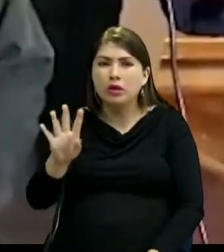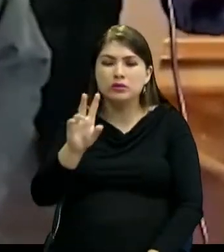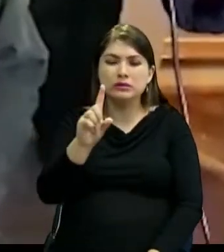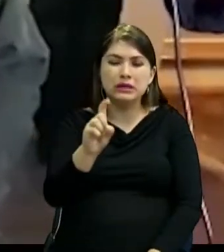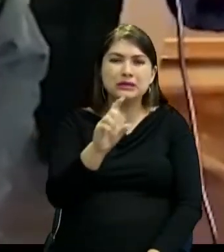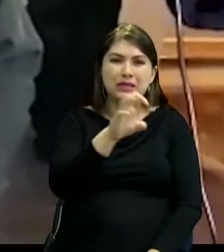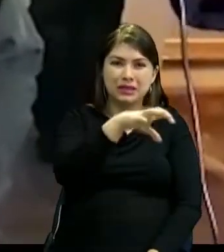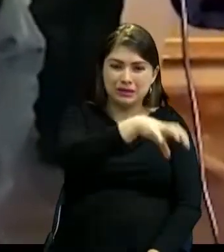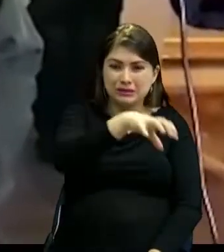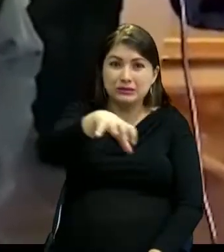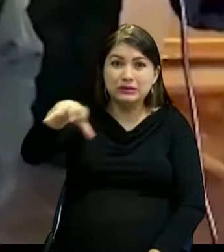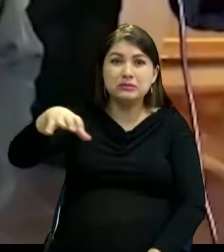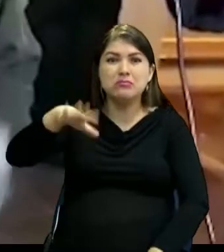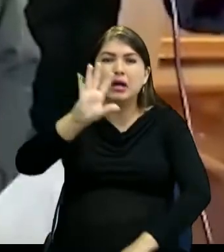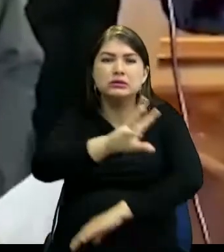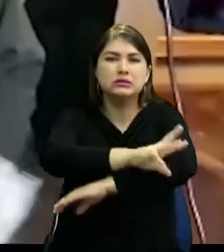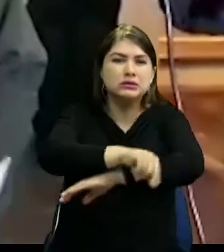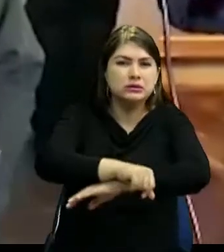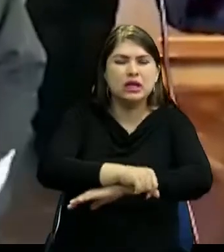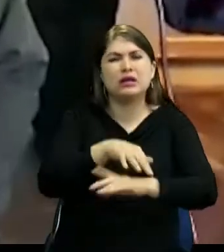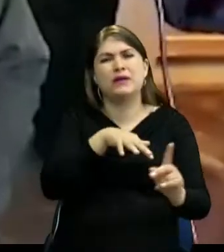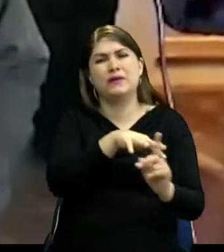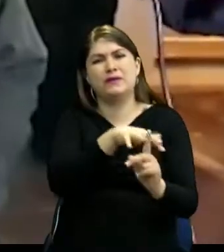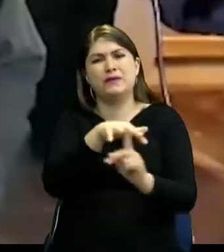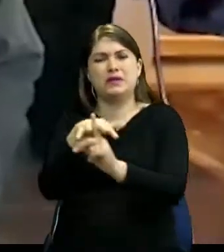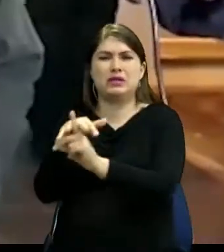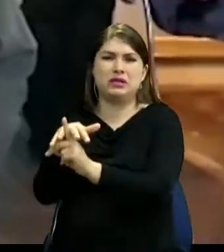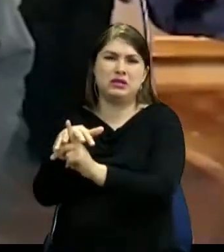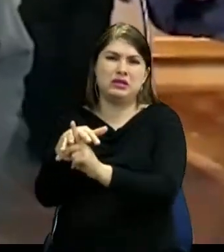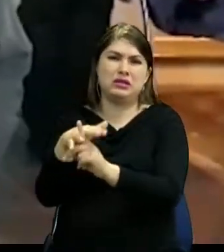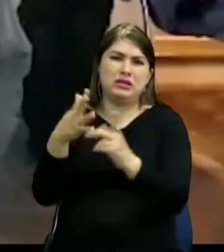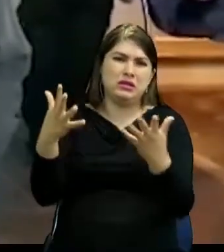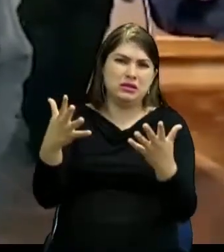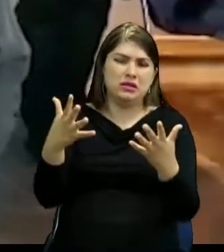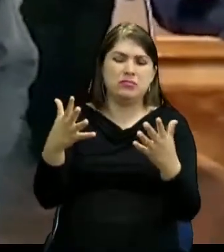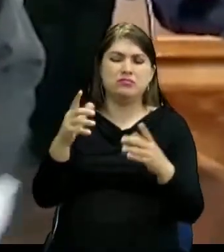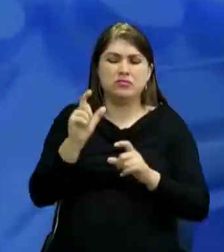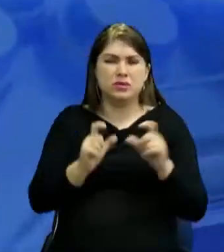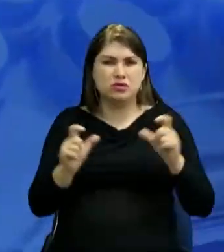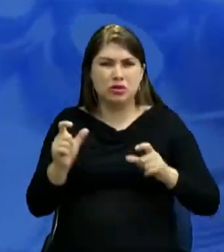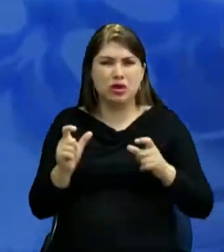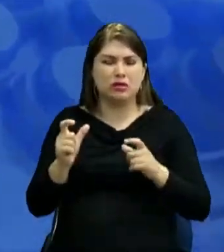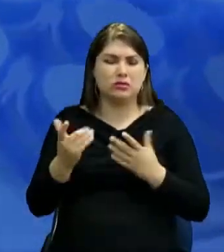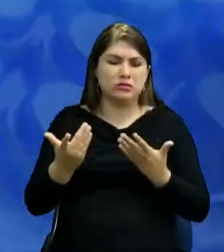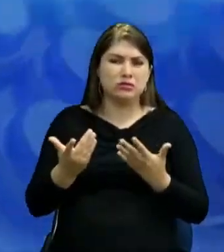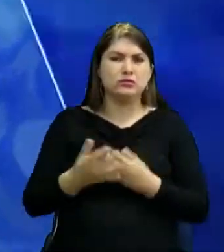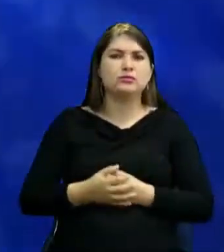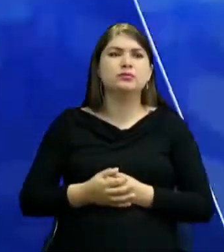generando afectación a la propiedad, a la integridad